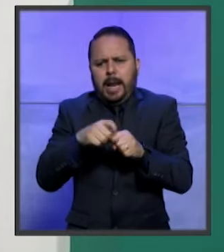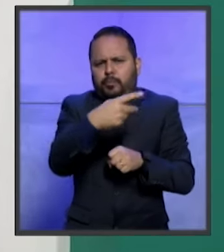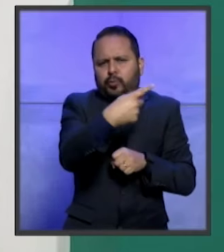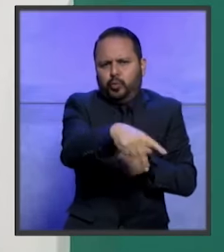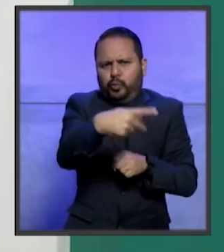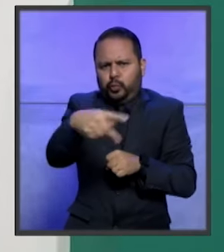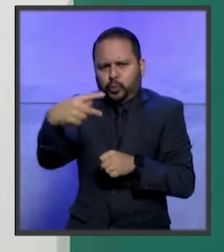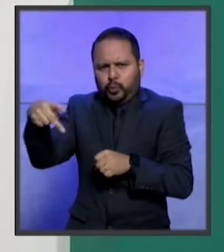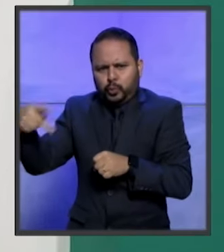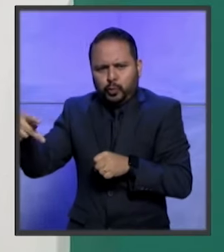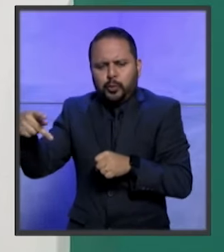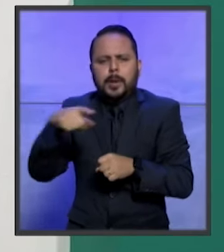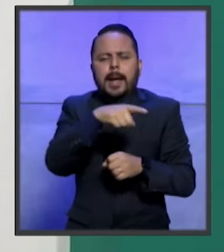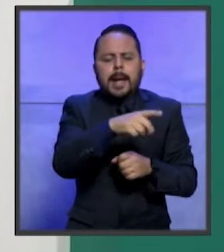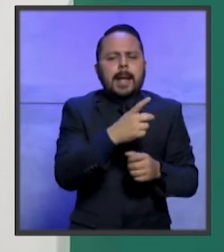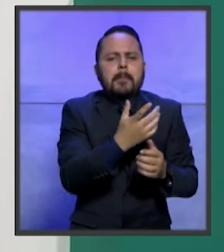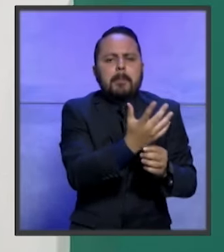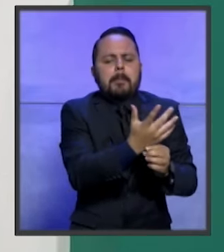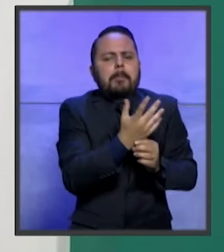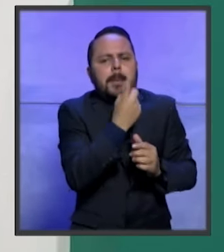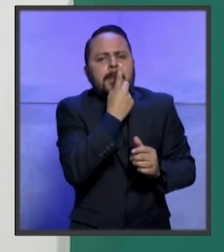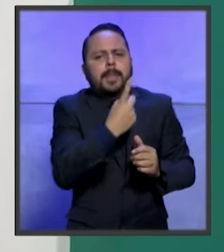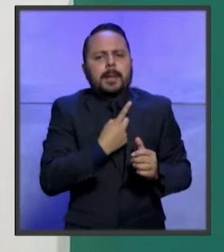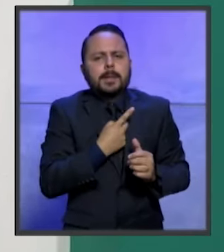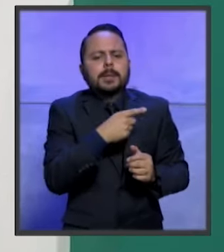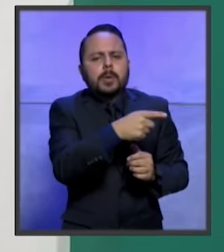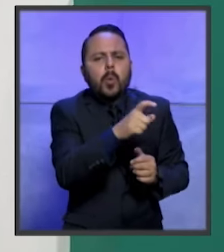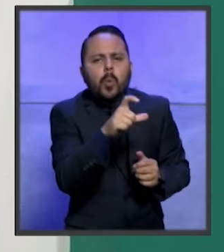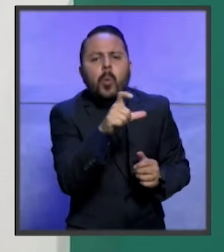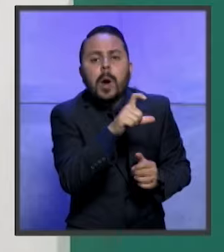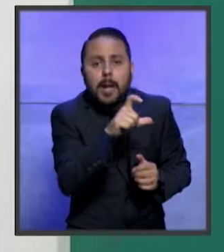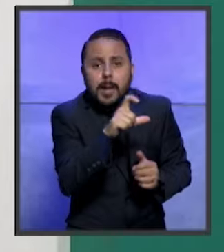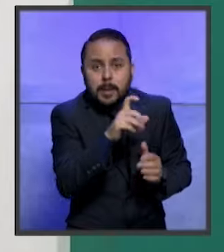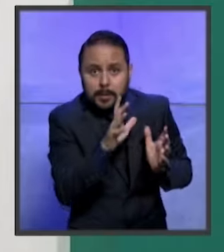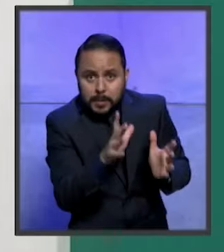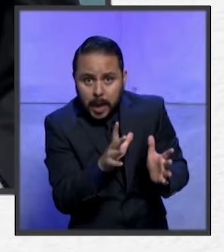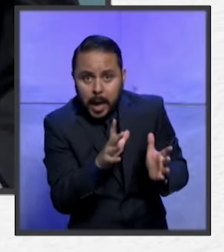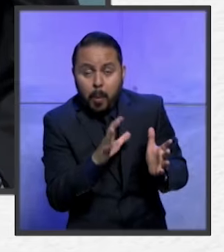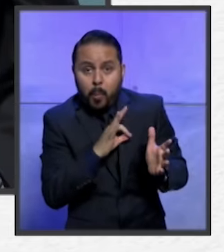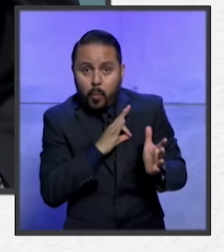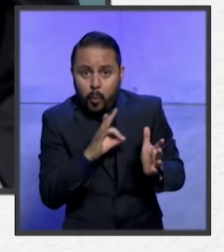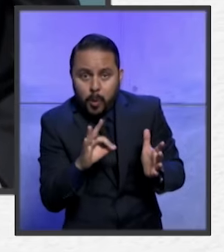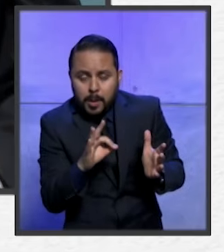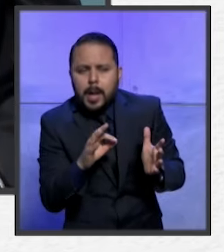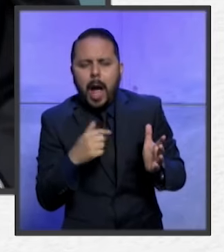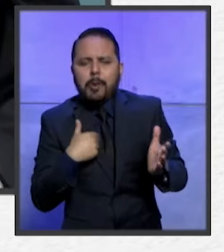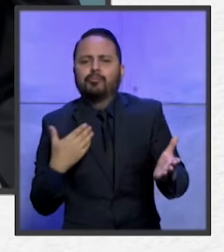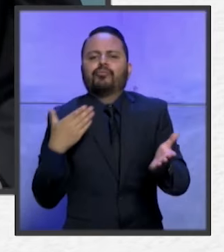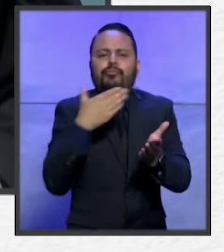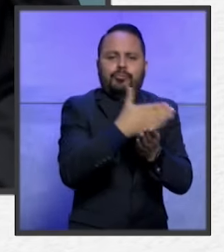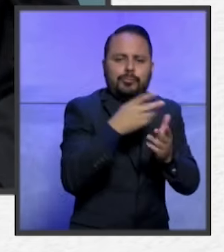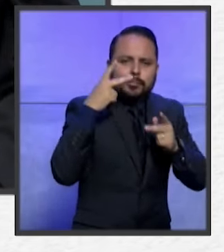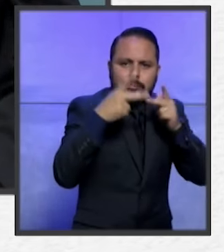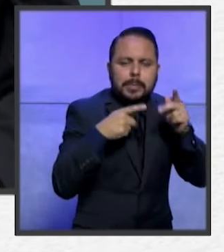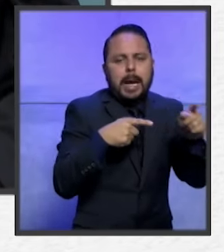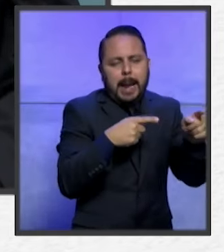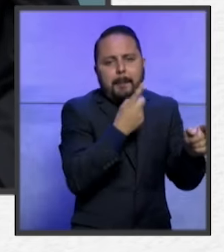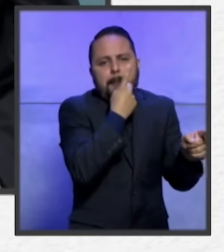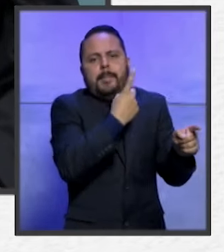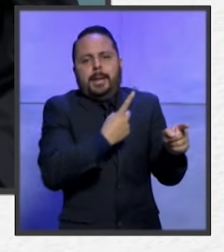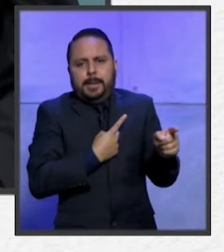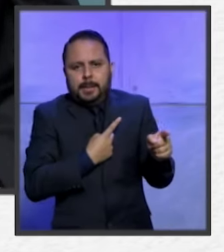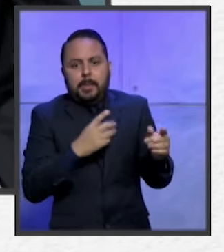quienes van señalando los momentos en que es adecuado realizar sí efectivamente